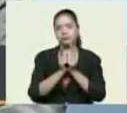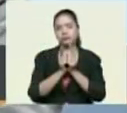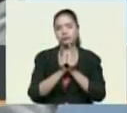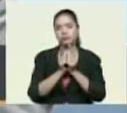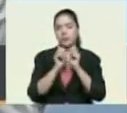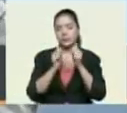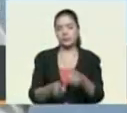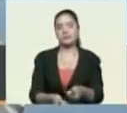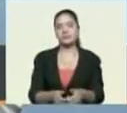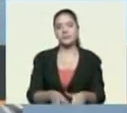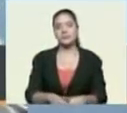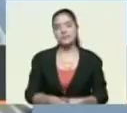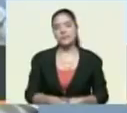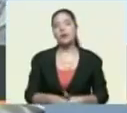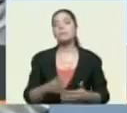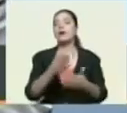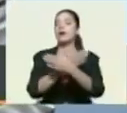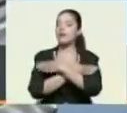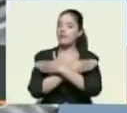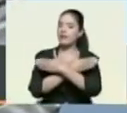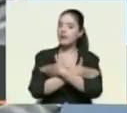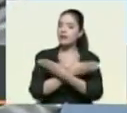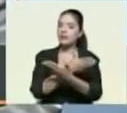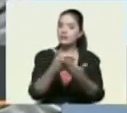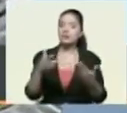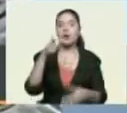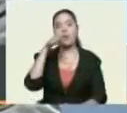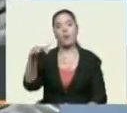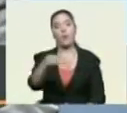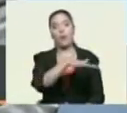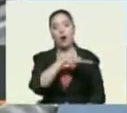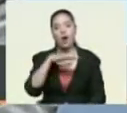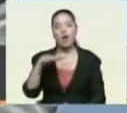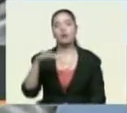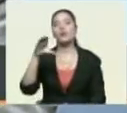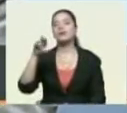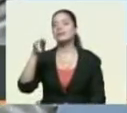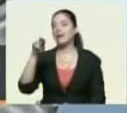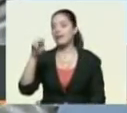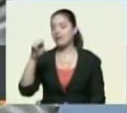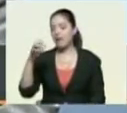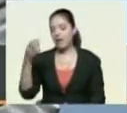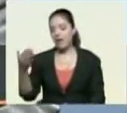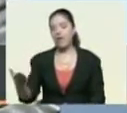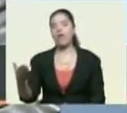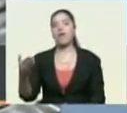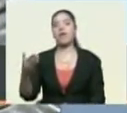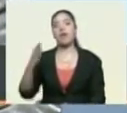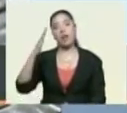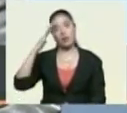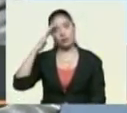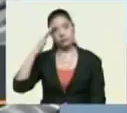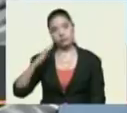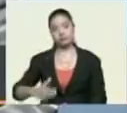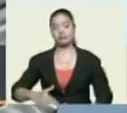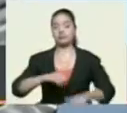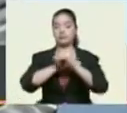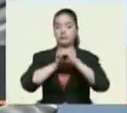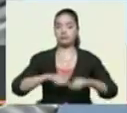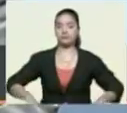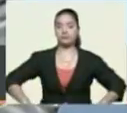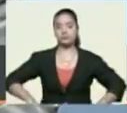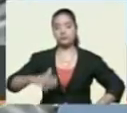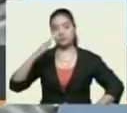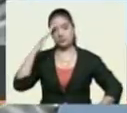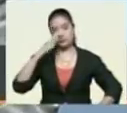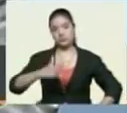introducción para felicitar a nuestro pueblo, al Poder Electoral, al Plan República, a nuestra Fuerza Armada Nacional